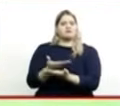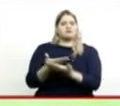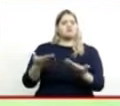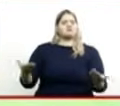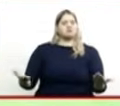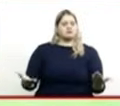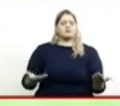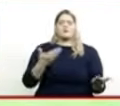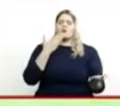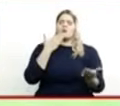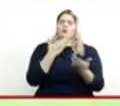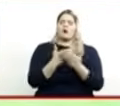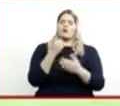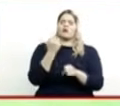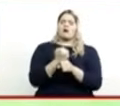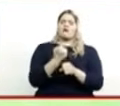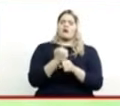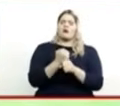modelo de éxito.